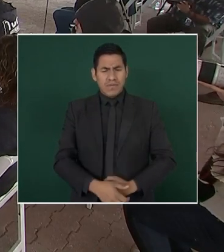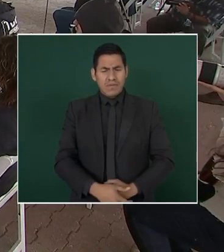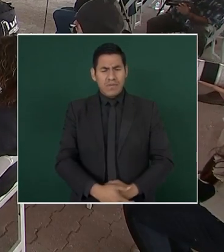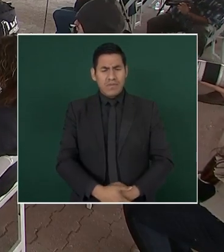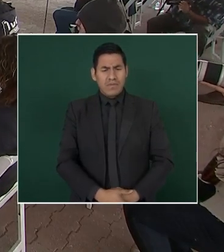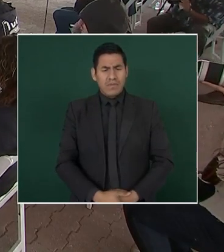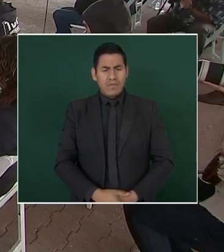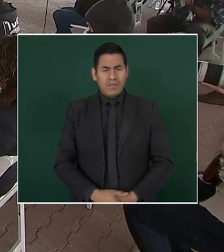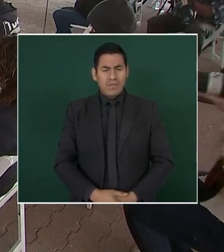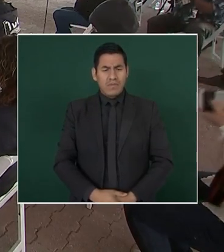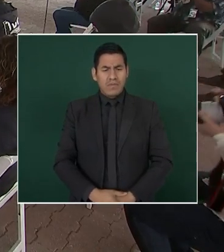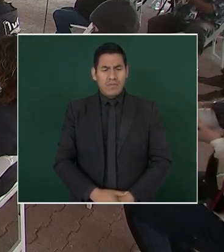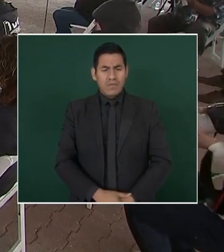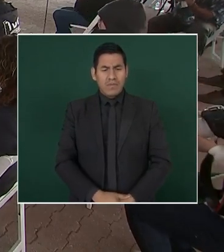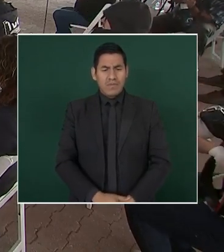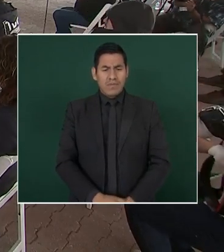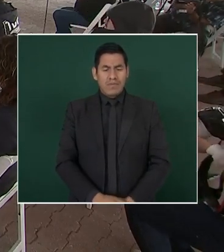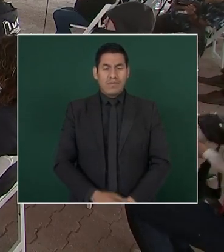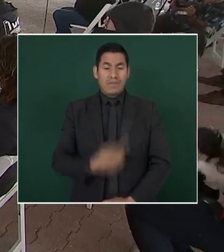Esto es importante.